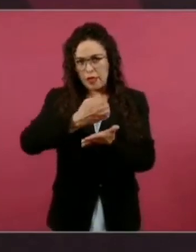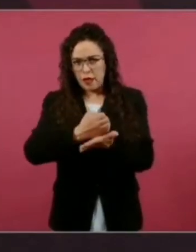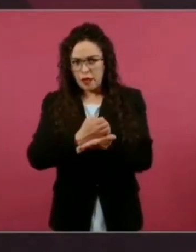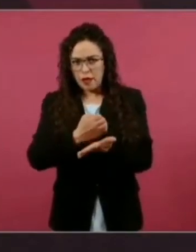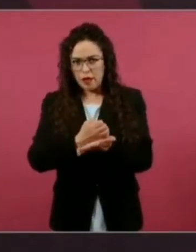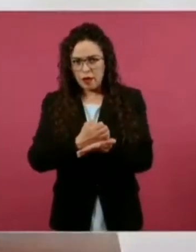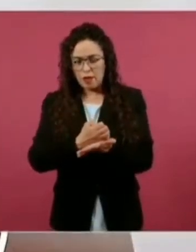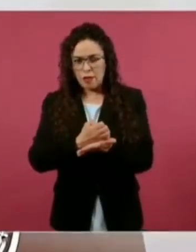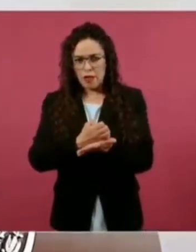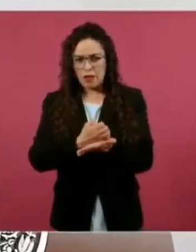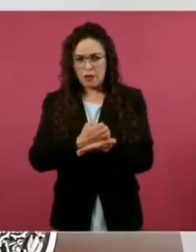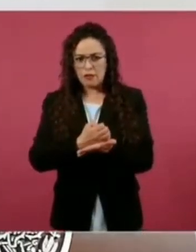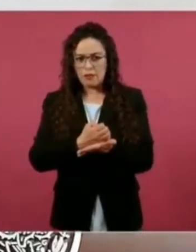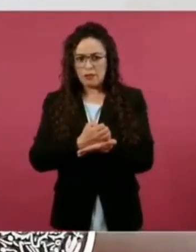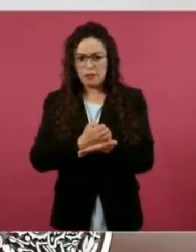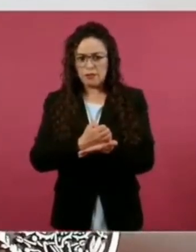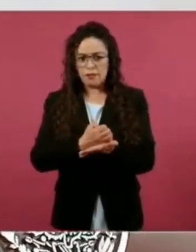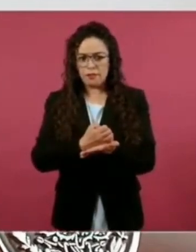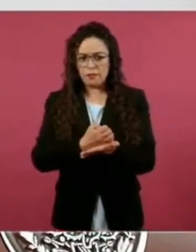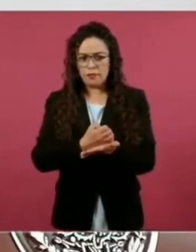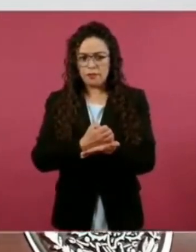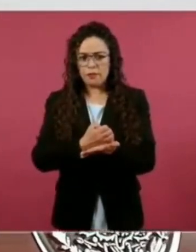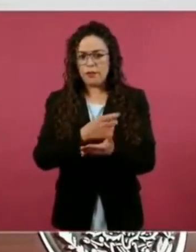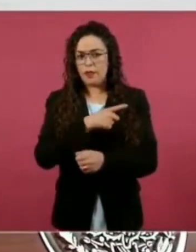y que